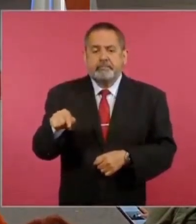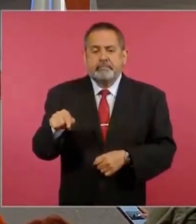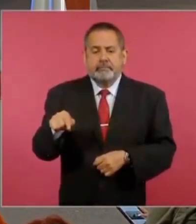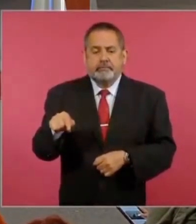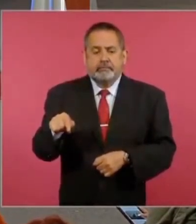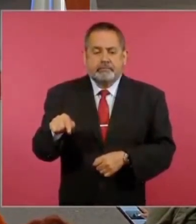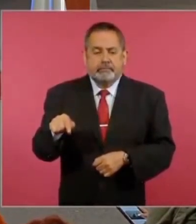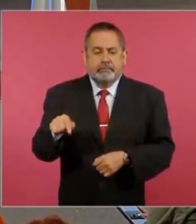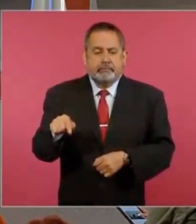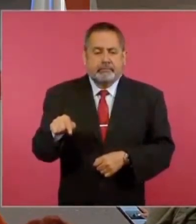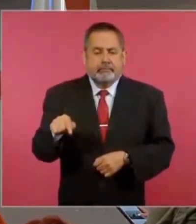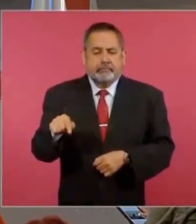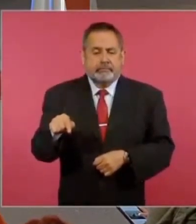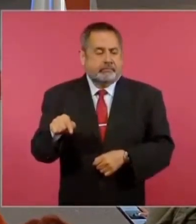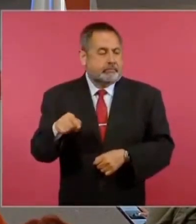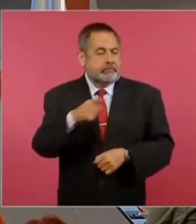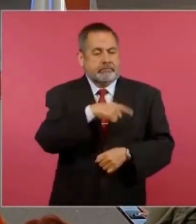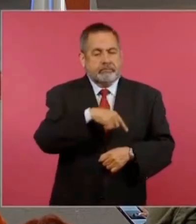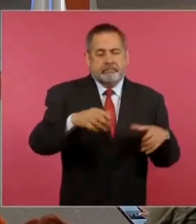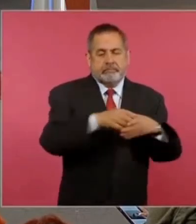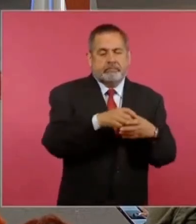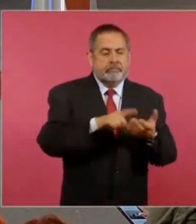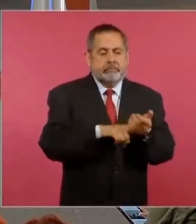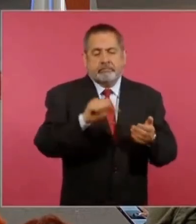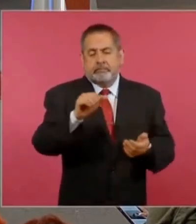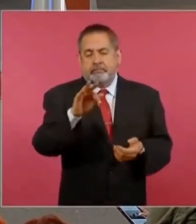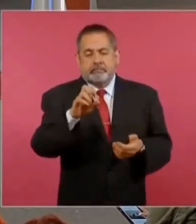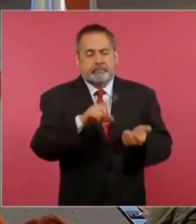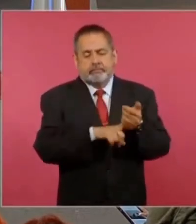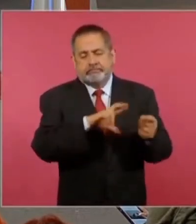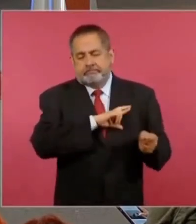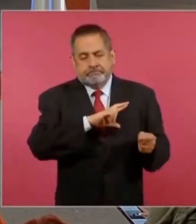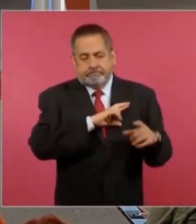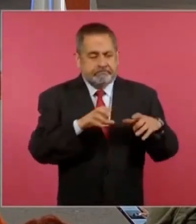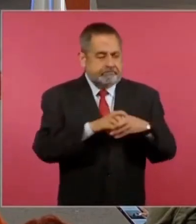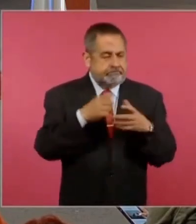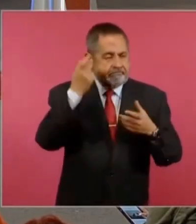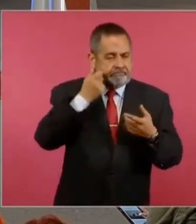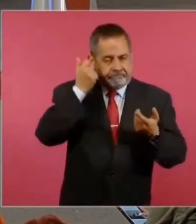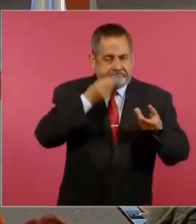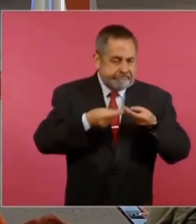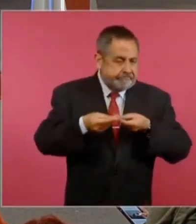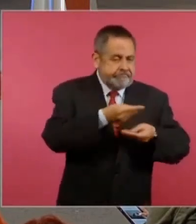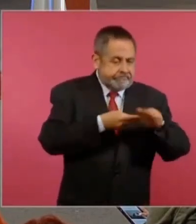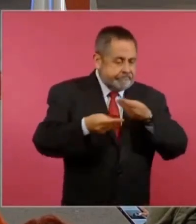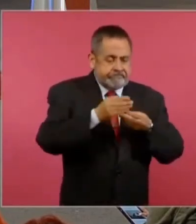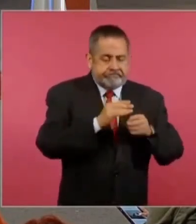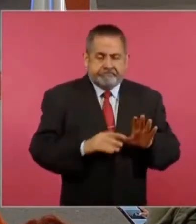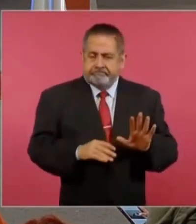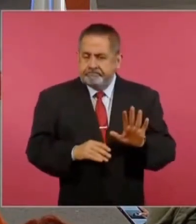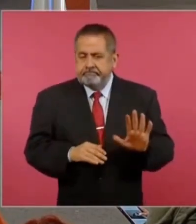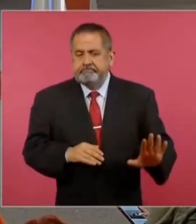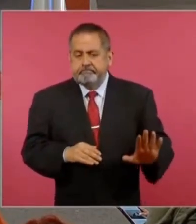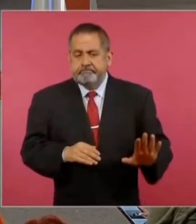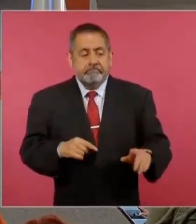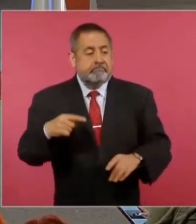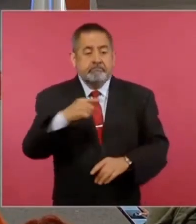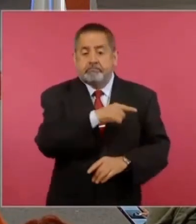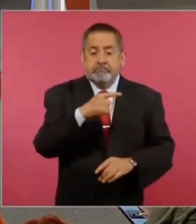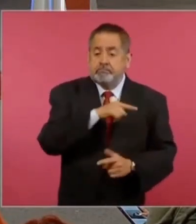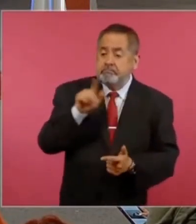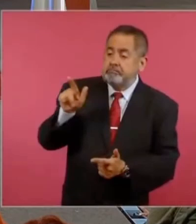estas corporaciones privadas las pensiones, sino que cobraban